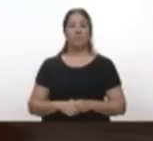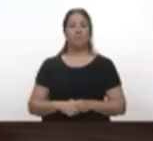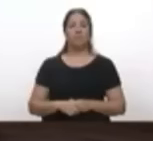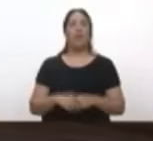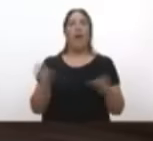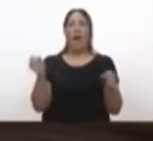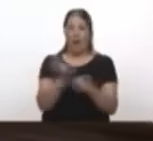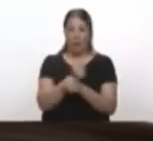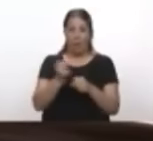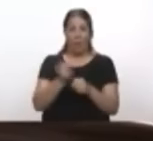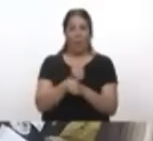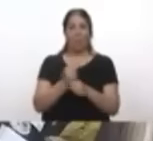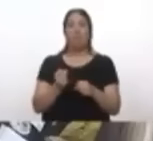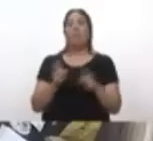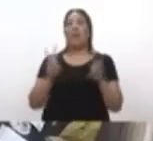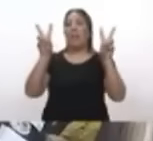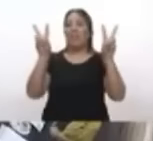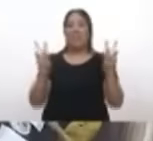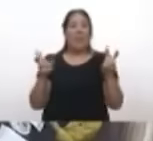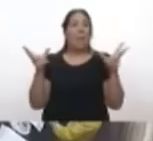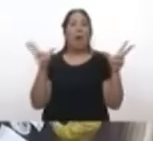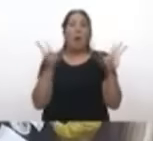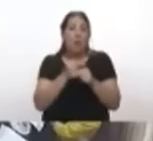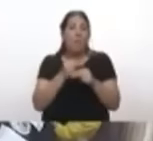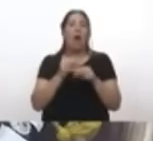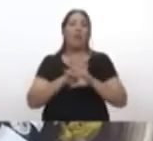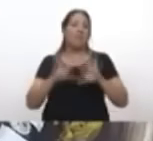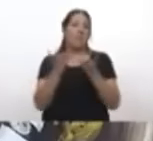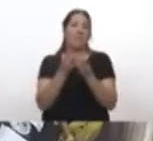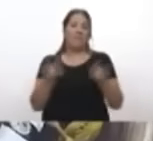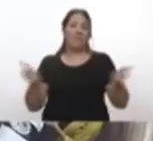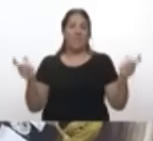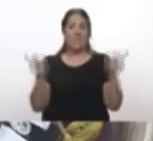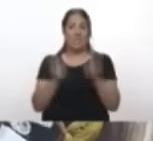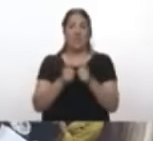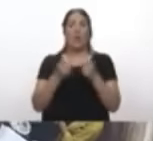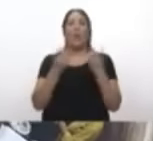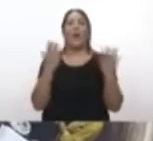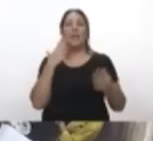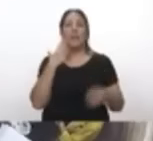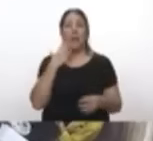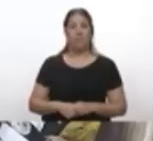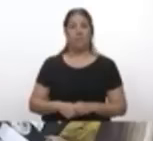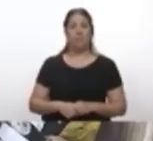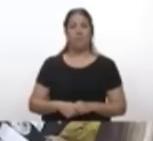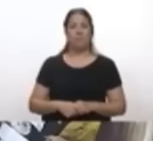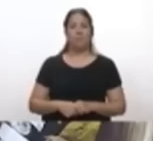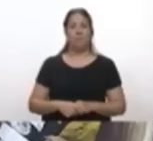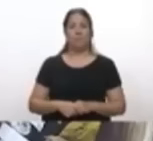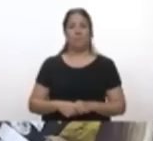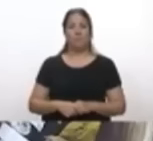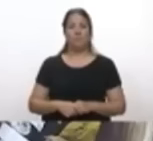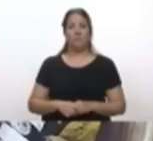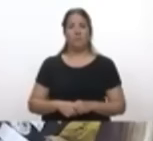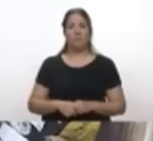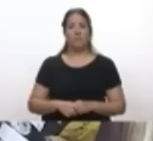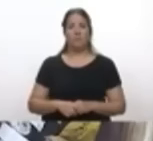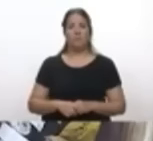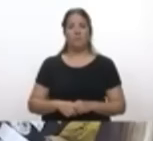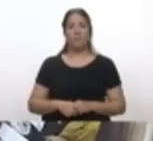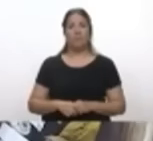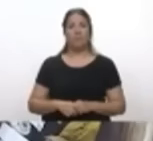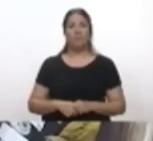Yo tengo la información de que en diputados pronto vamos a estar dando esta discusión. Veremos que si efectivamente